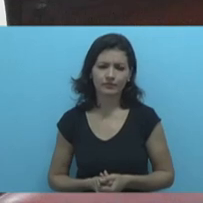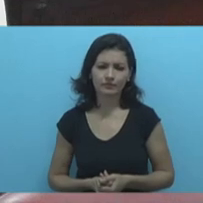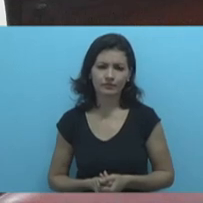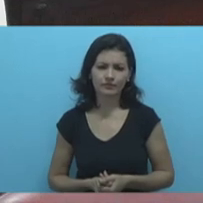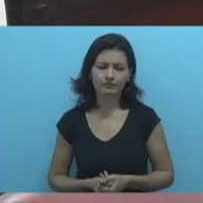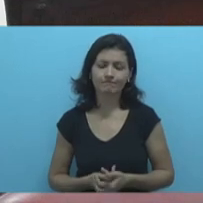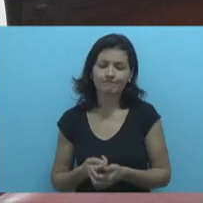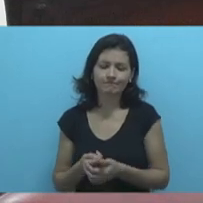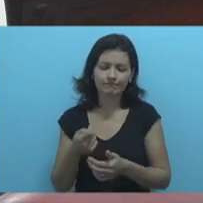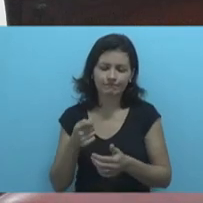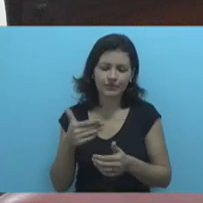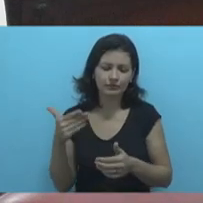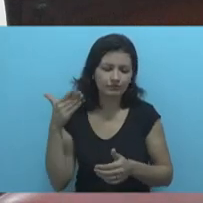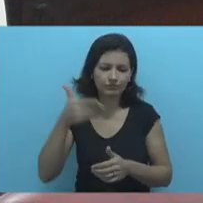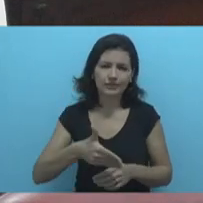acá estamos.